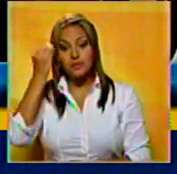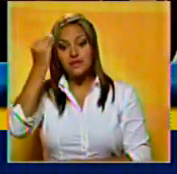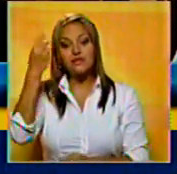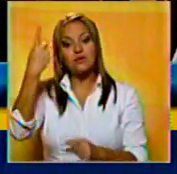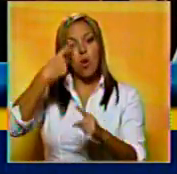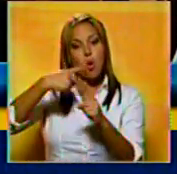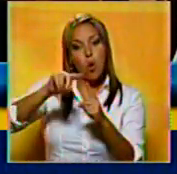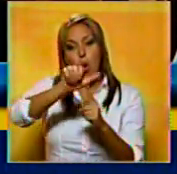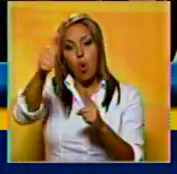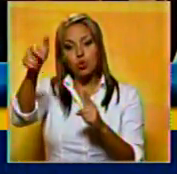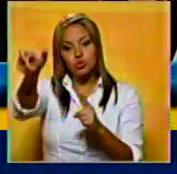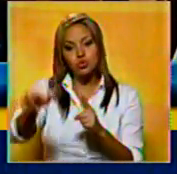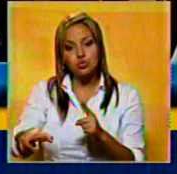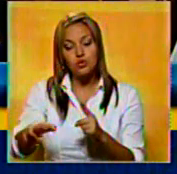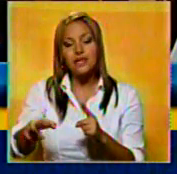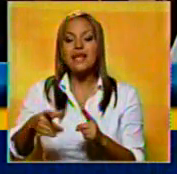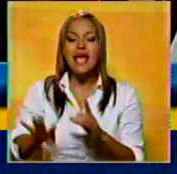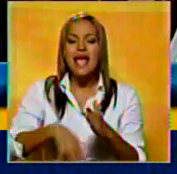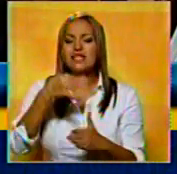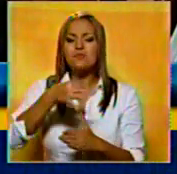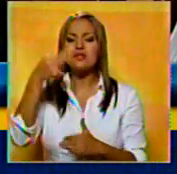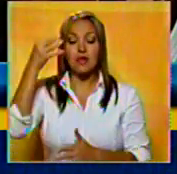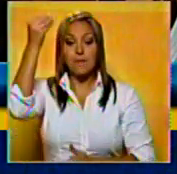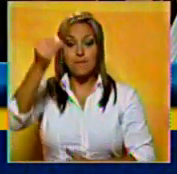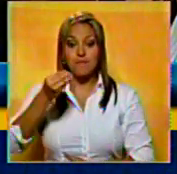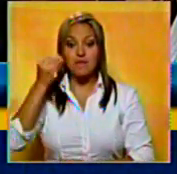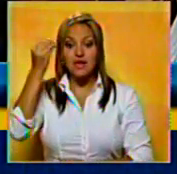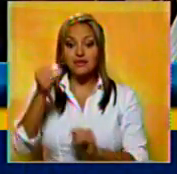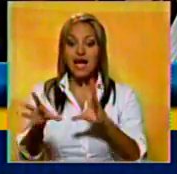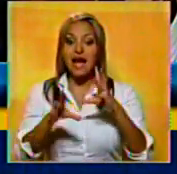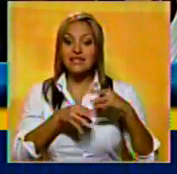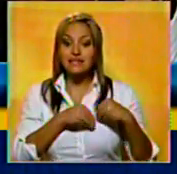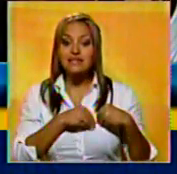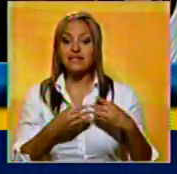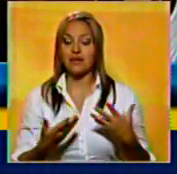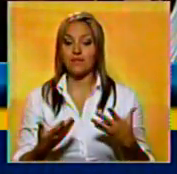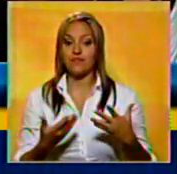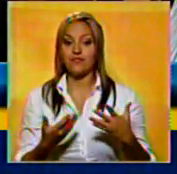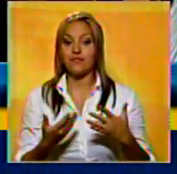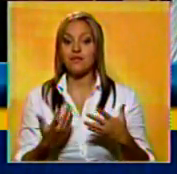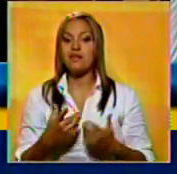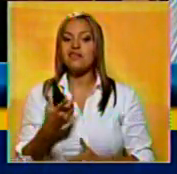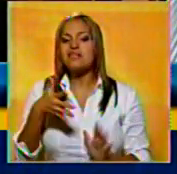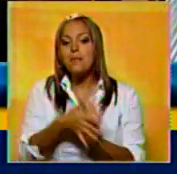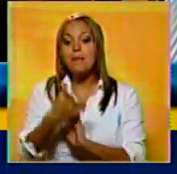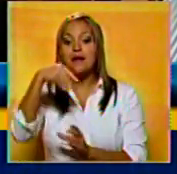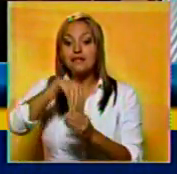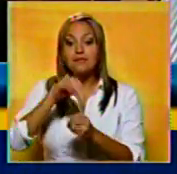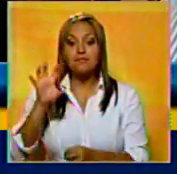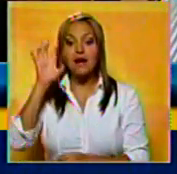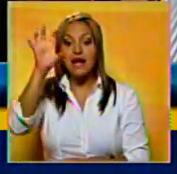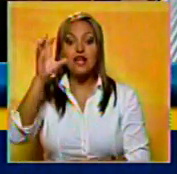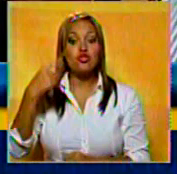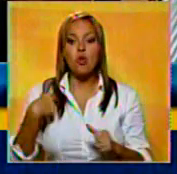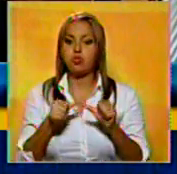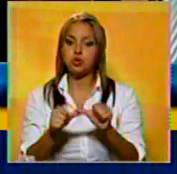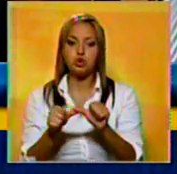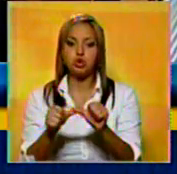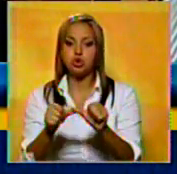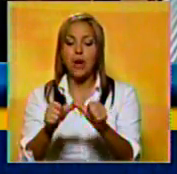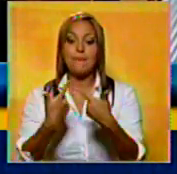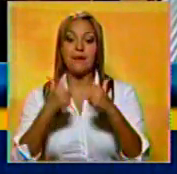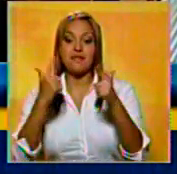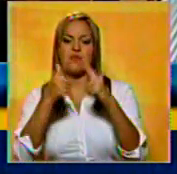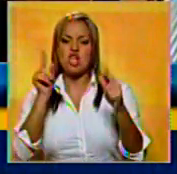otro, un espíritu que significa aceptar la disidencia en el país. No podemos seguir permitiendo que